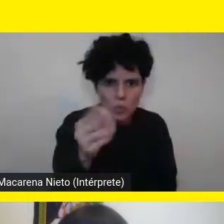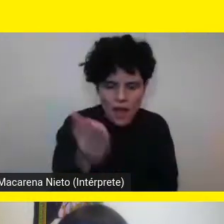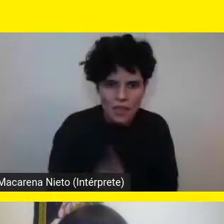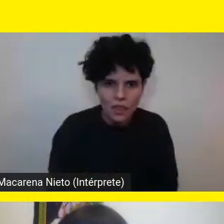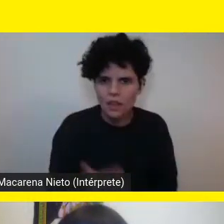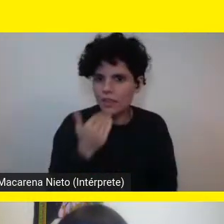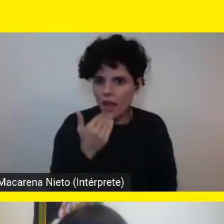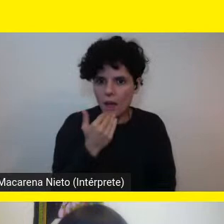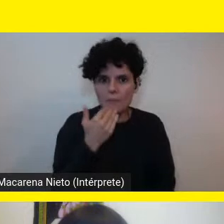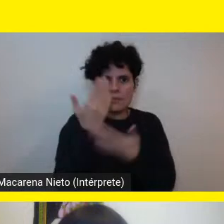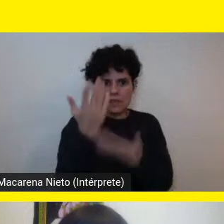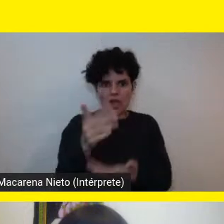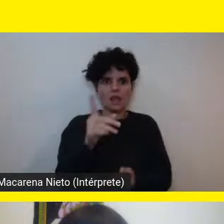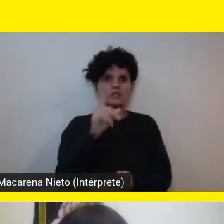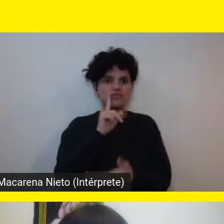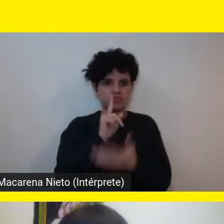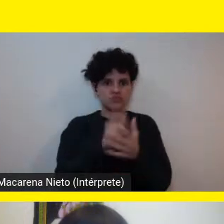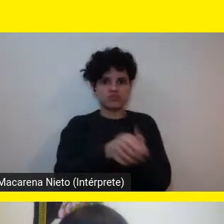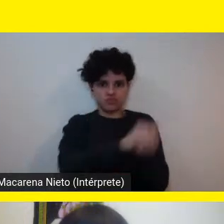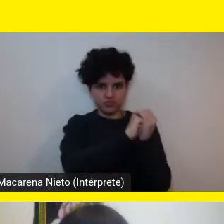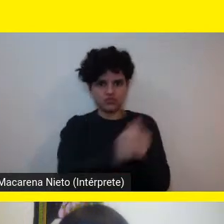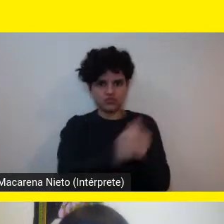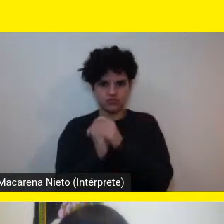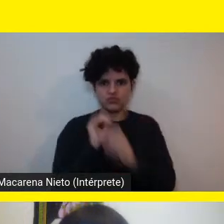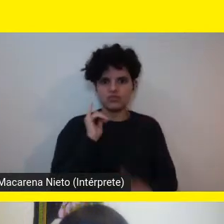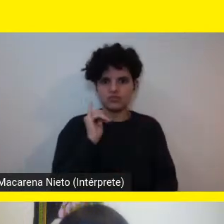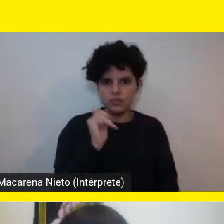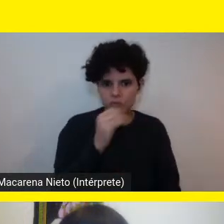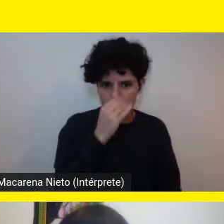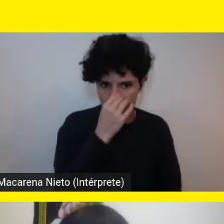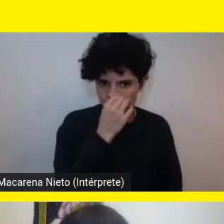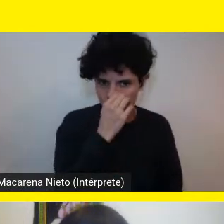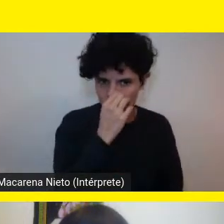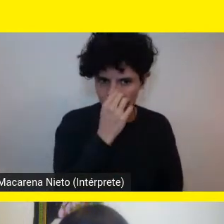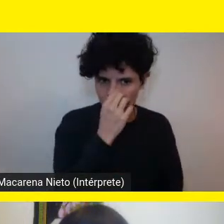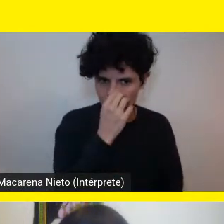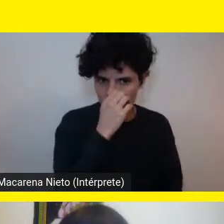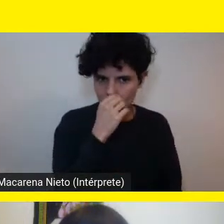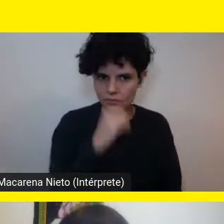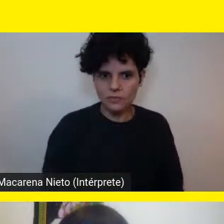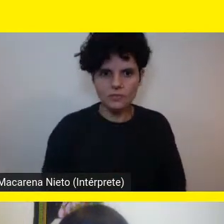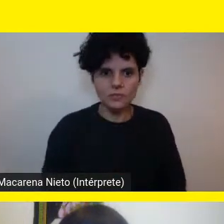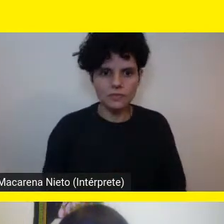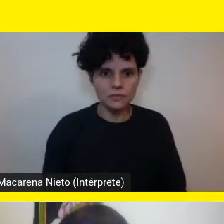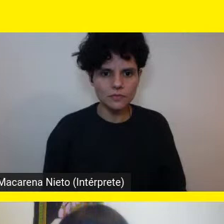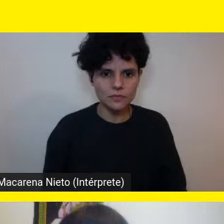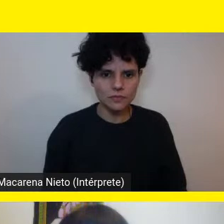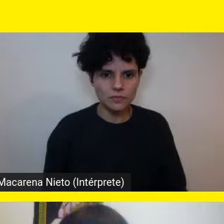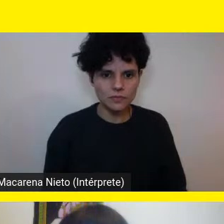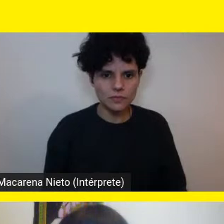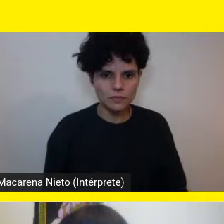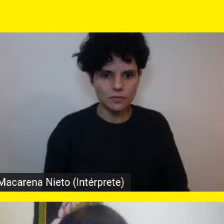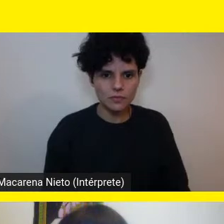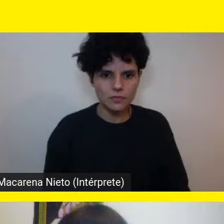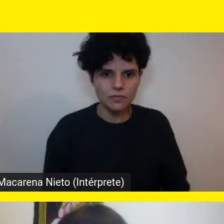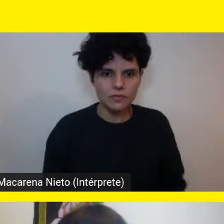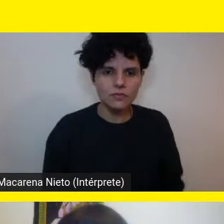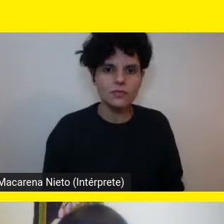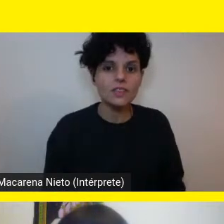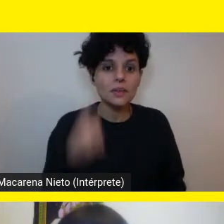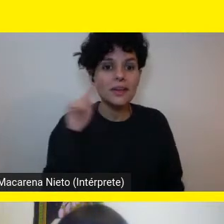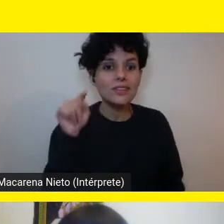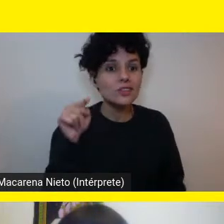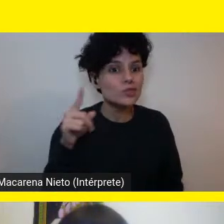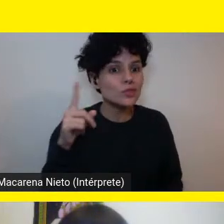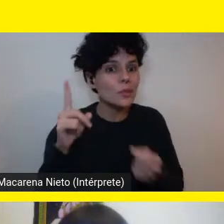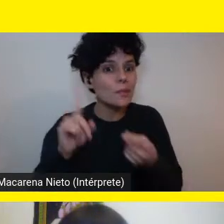de tortura, pero como su participación fue una tortura instrumental para